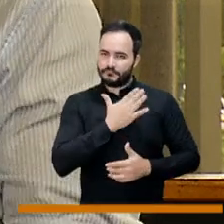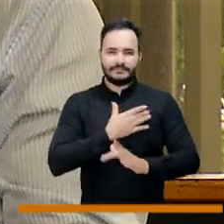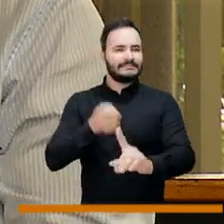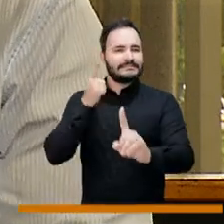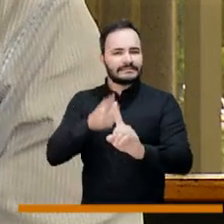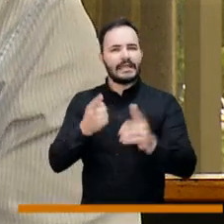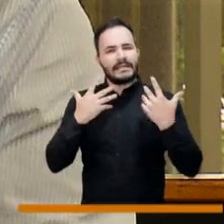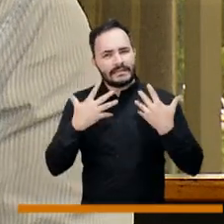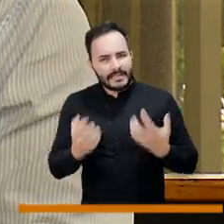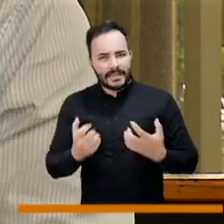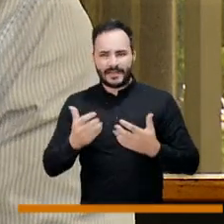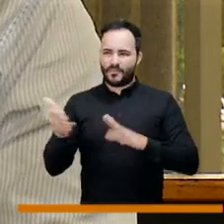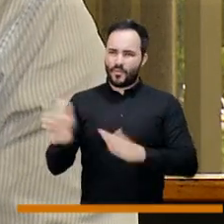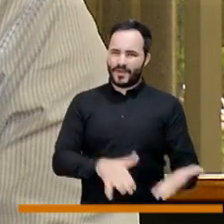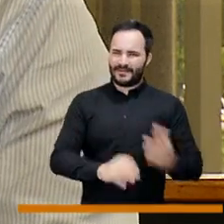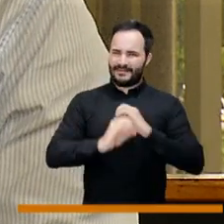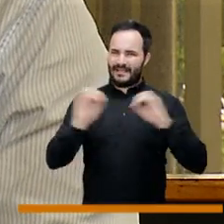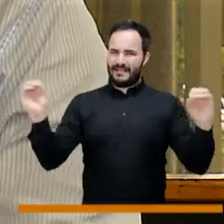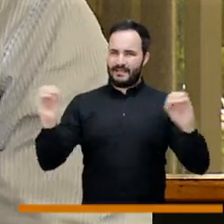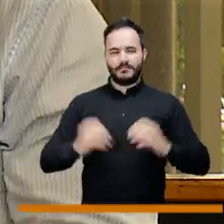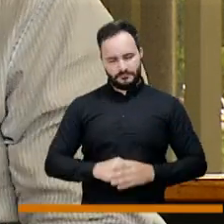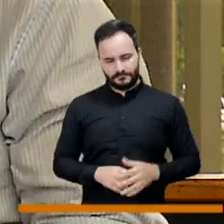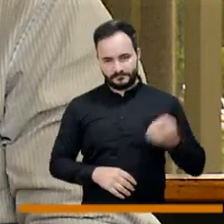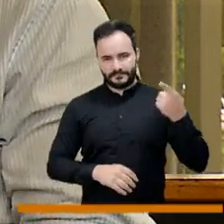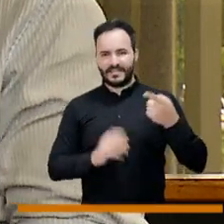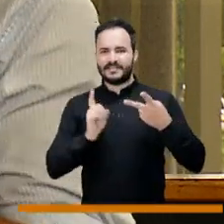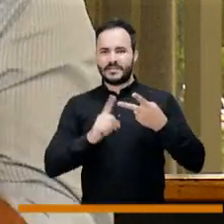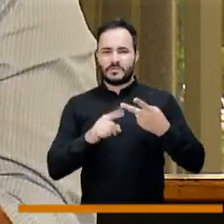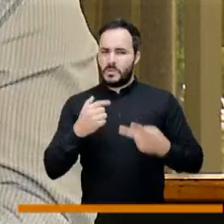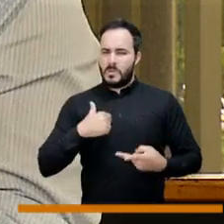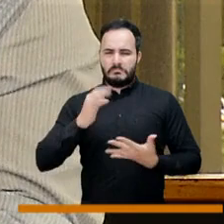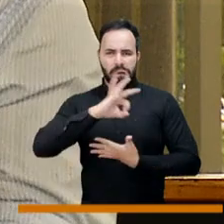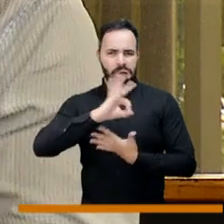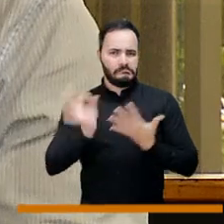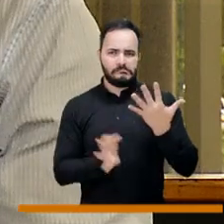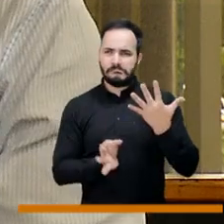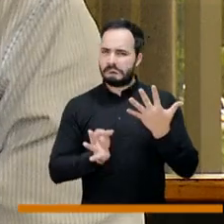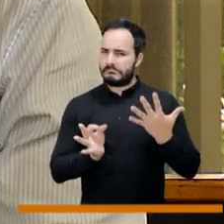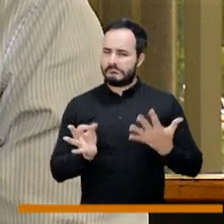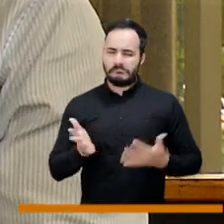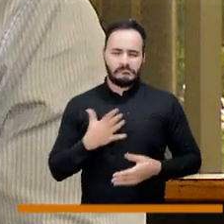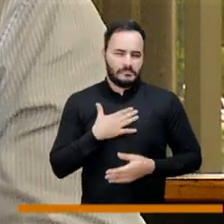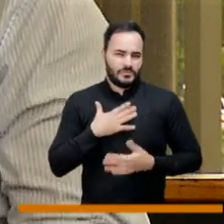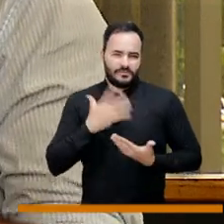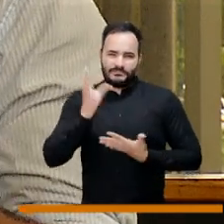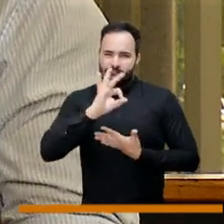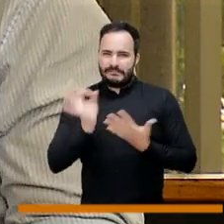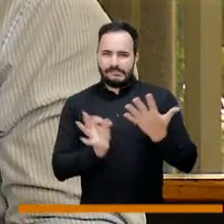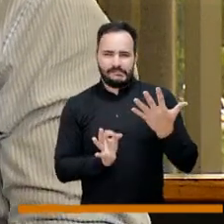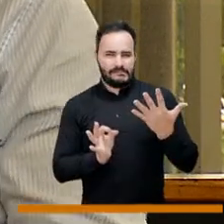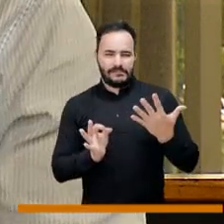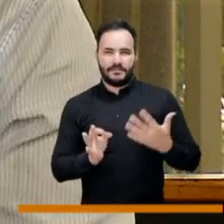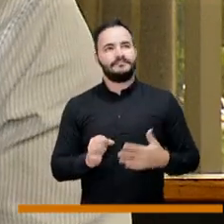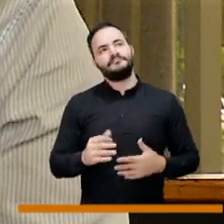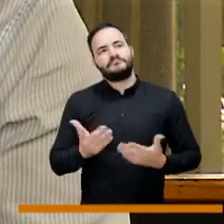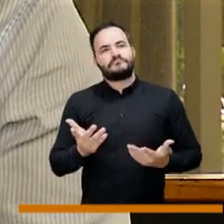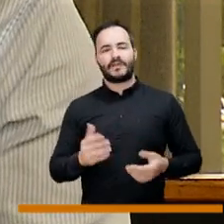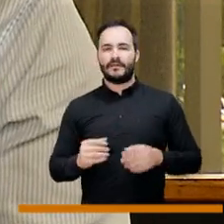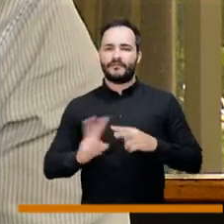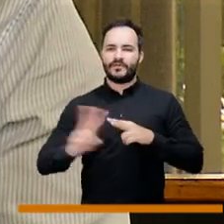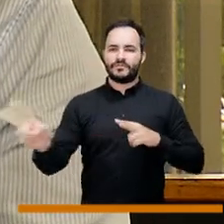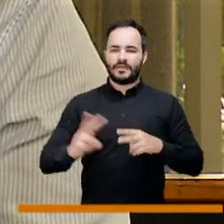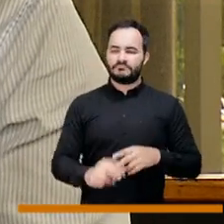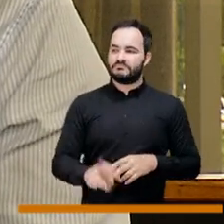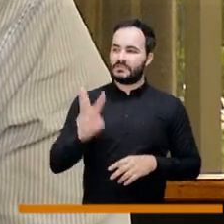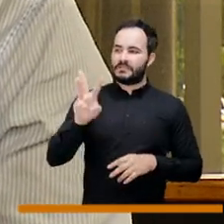buscar reducir las muertes. Segundo, me parece muy incoherente la estrategia. Que me diga alguien que pueda andar